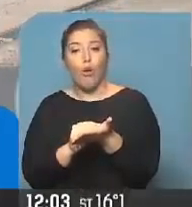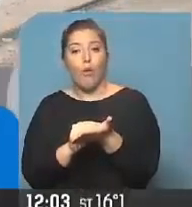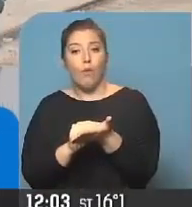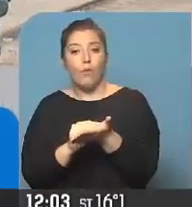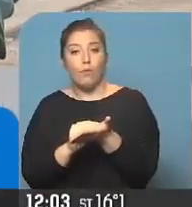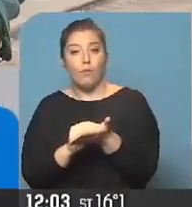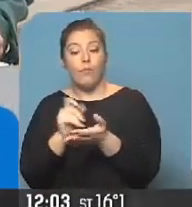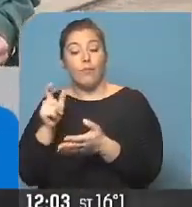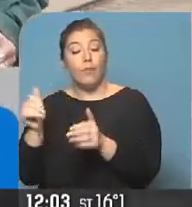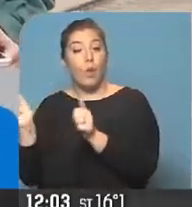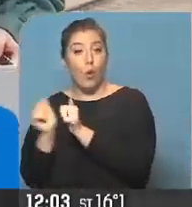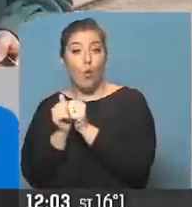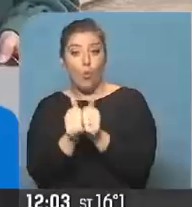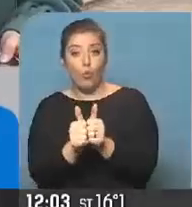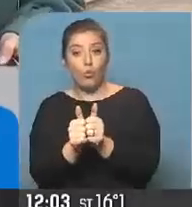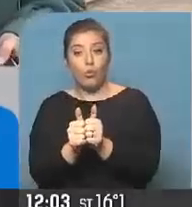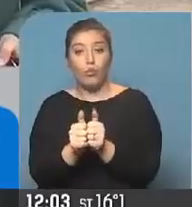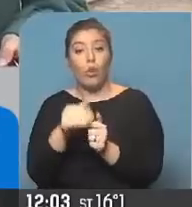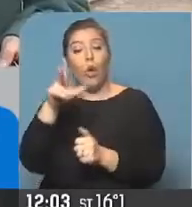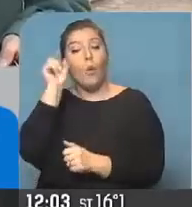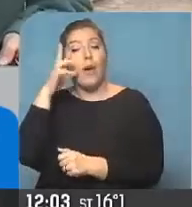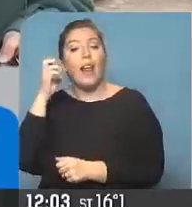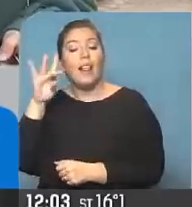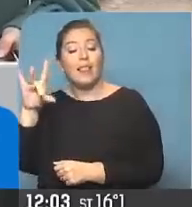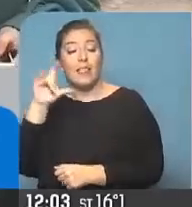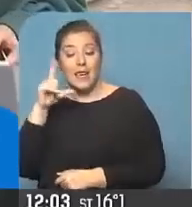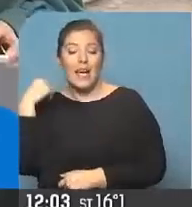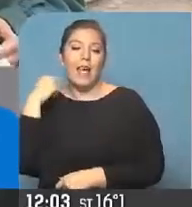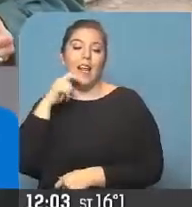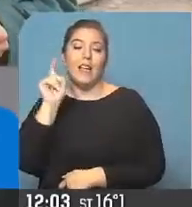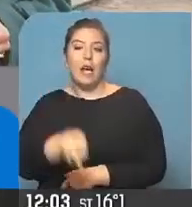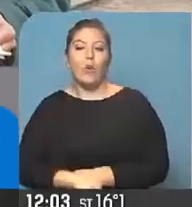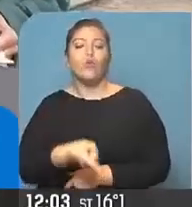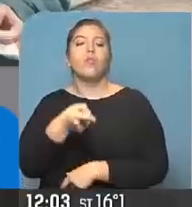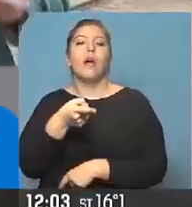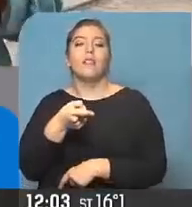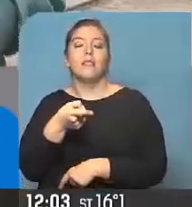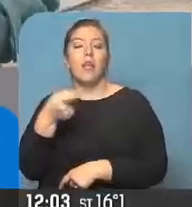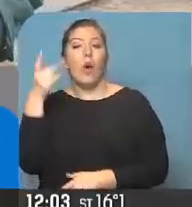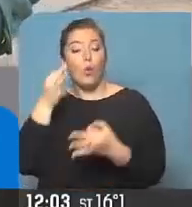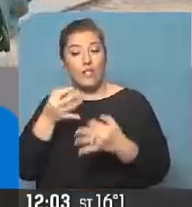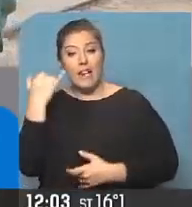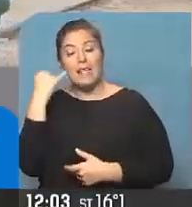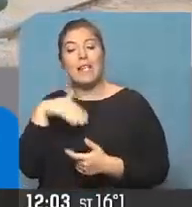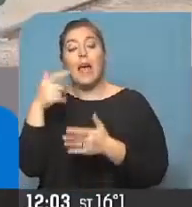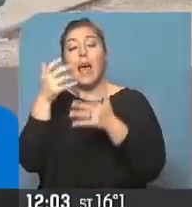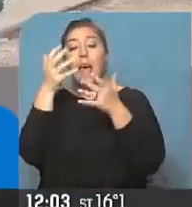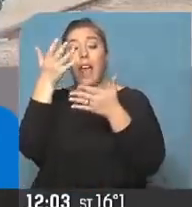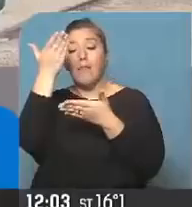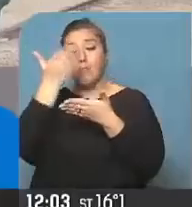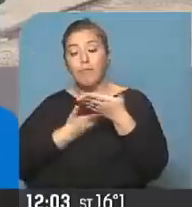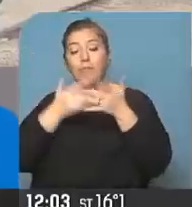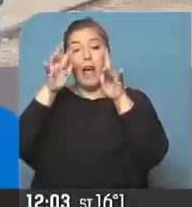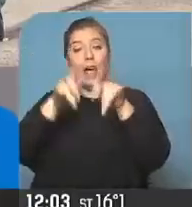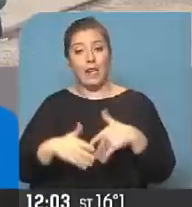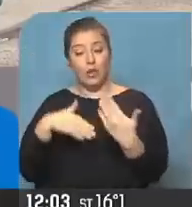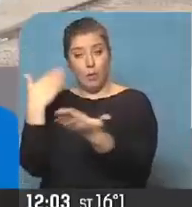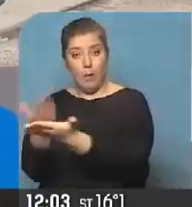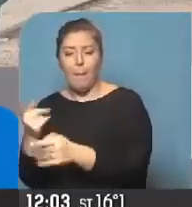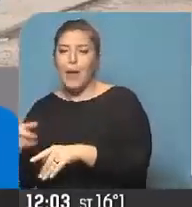es quien la acompaña, Carlos Veraldi, habitualmente en las causas judiciales, y presentó un escrito. Pero antes de presentar el escrito, la expresidenta